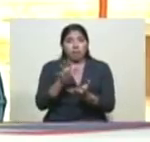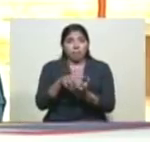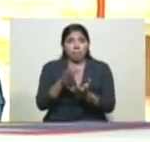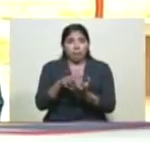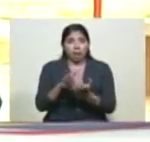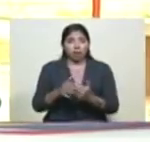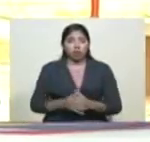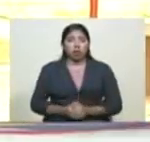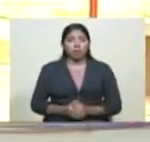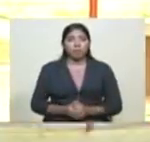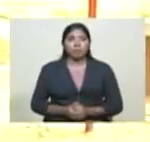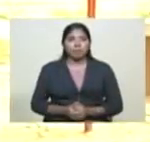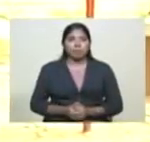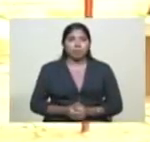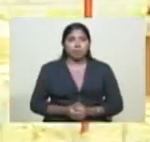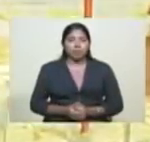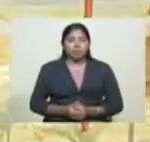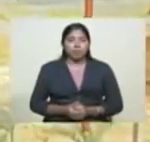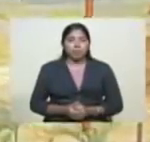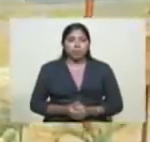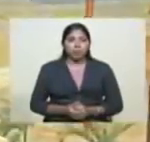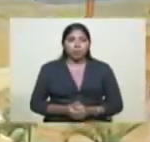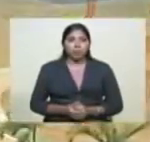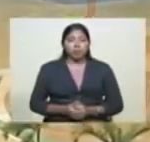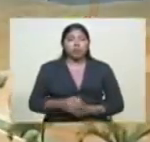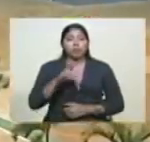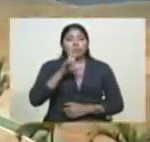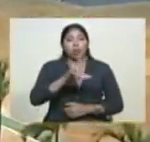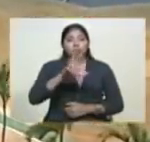queridos hermanos y hermanas,